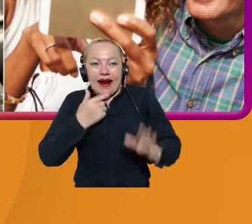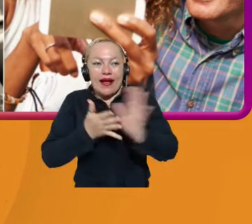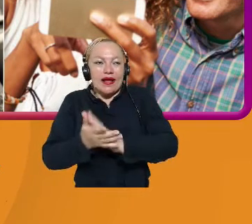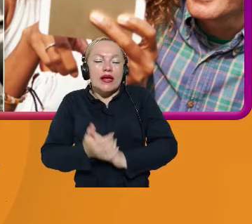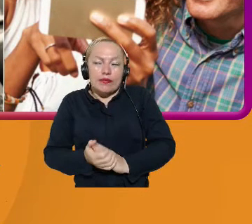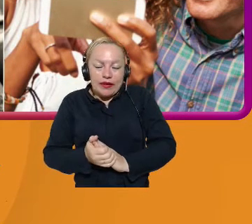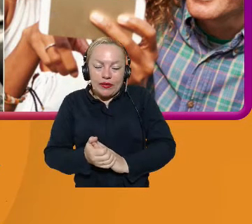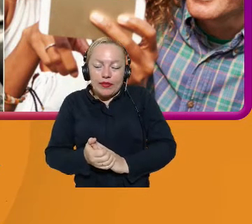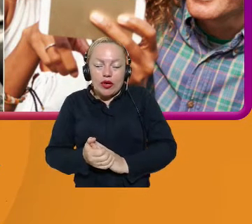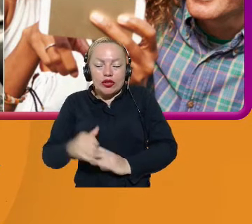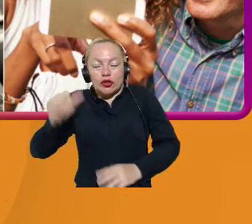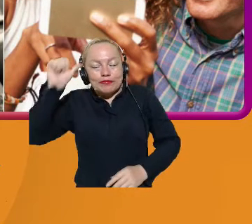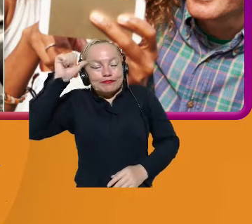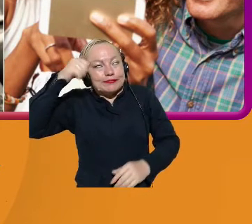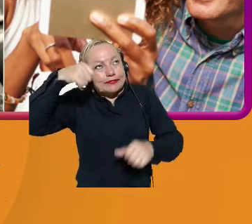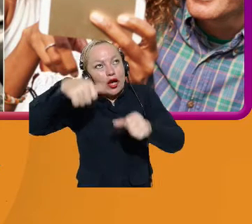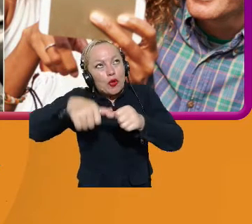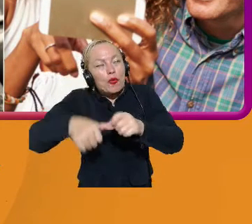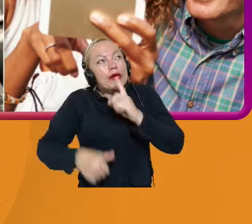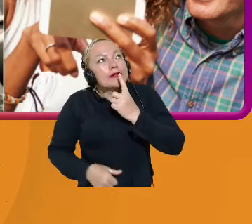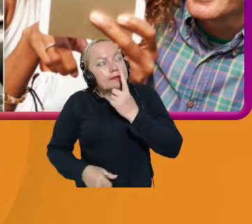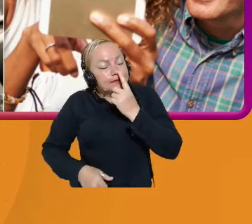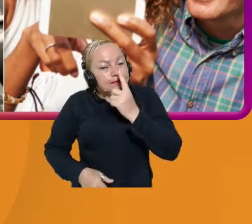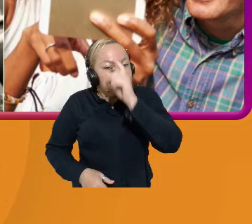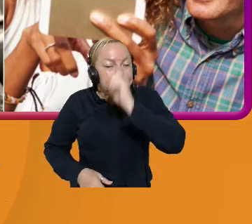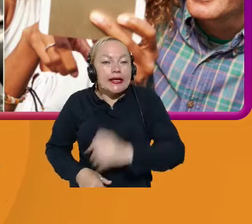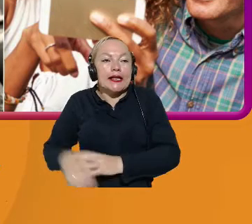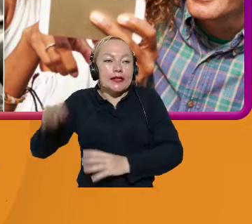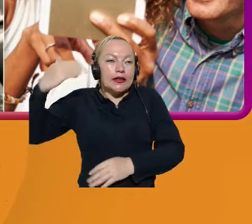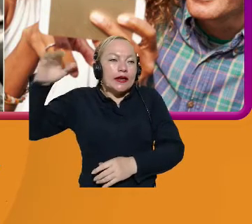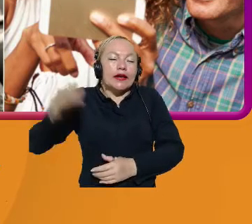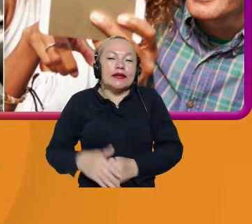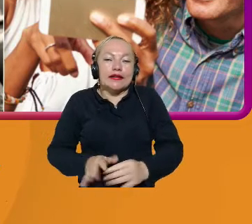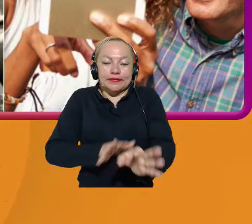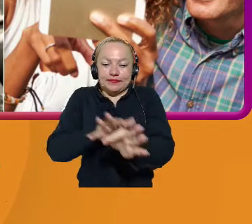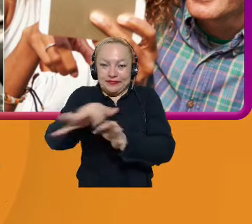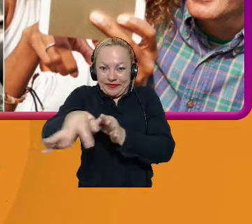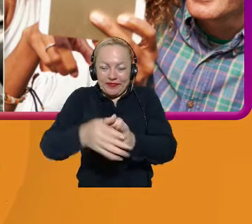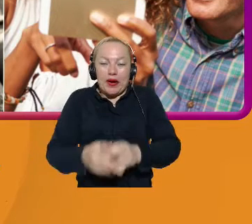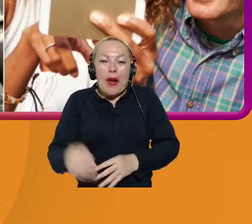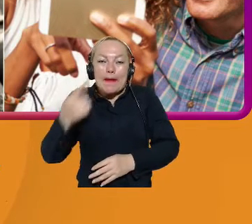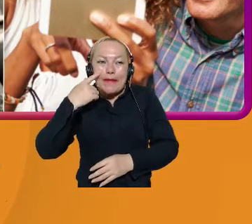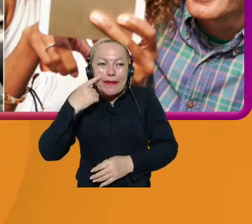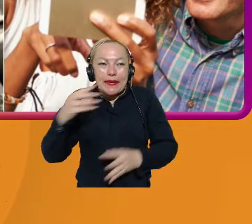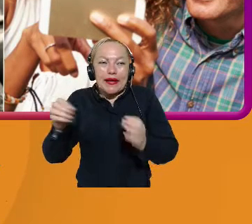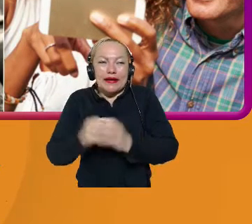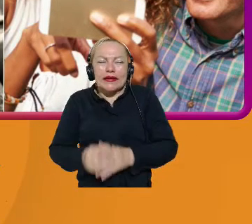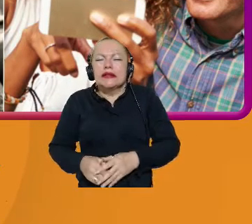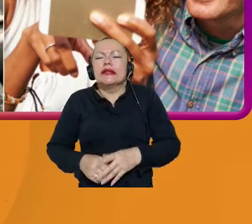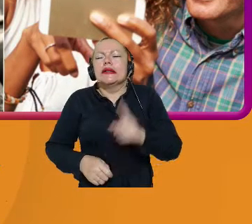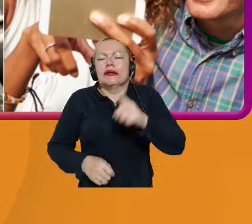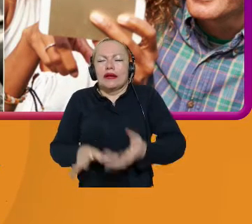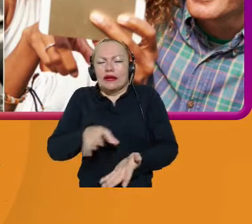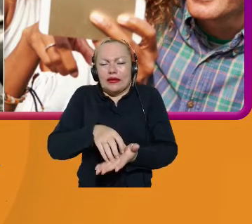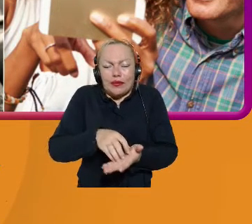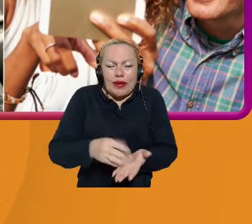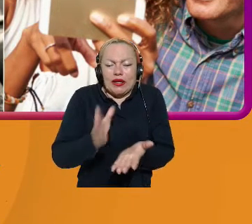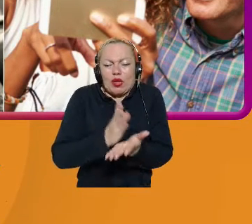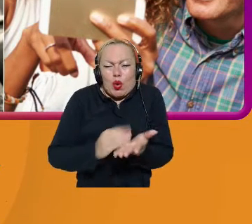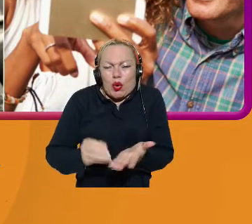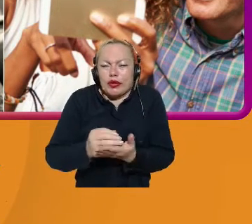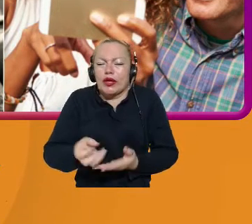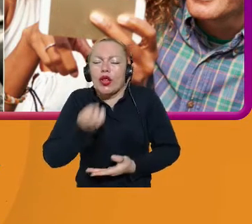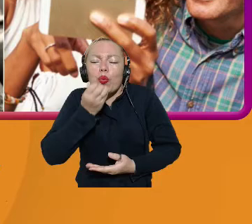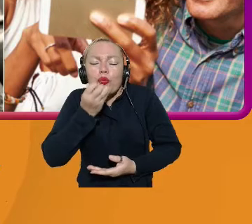está, pero me acuerdo que todas las veces que íbamos al pueblo de mi papá, hacíamos postres, pasteles, de todo, o